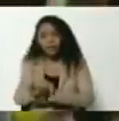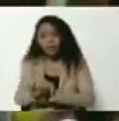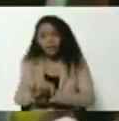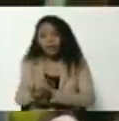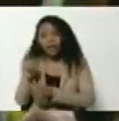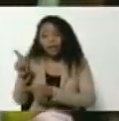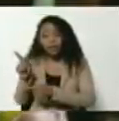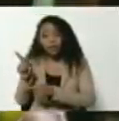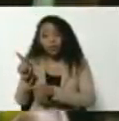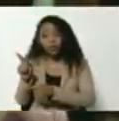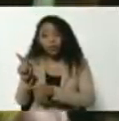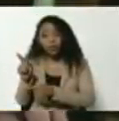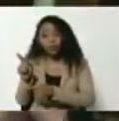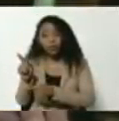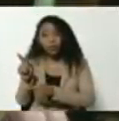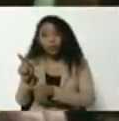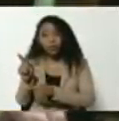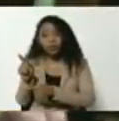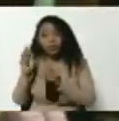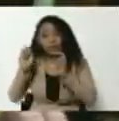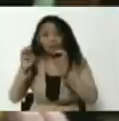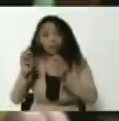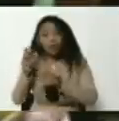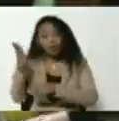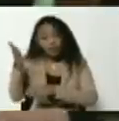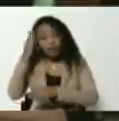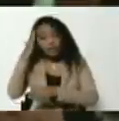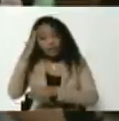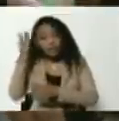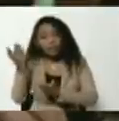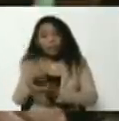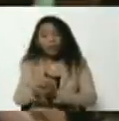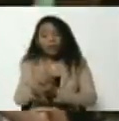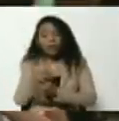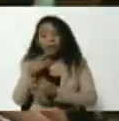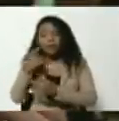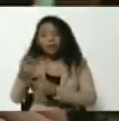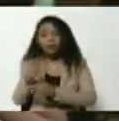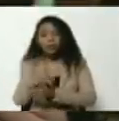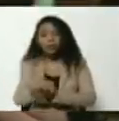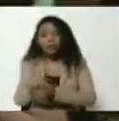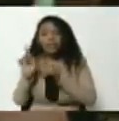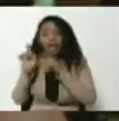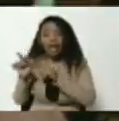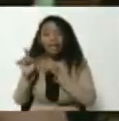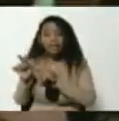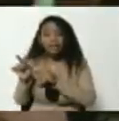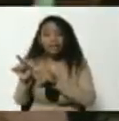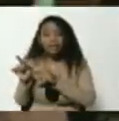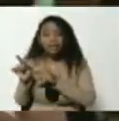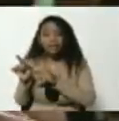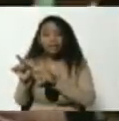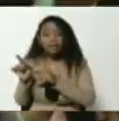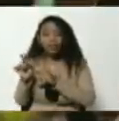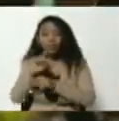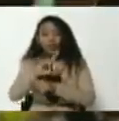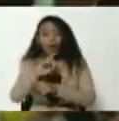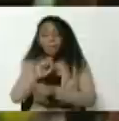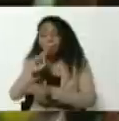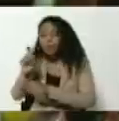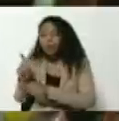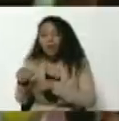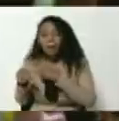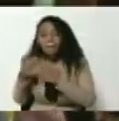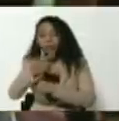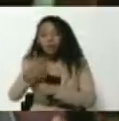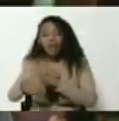¿Incluyen estos hechos a los que usted se refiere? Y si es así, le traslado quizás una pregunta que mucha gente